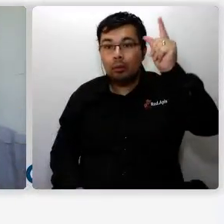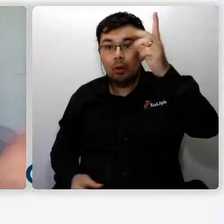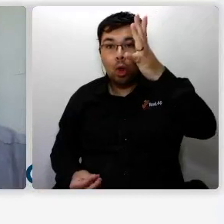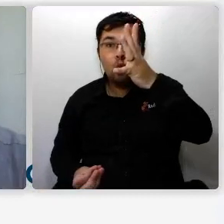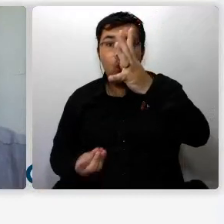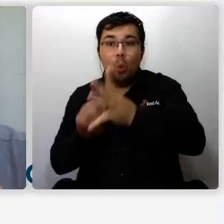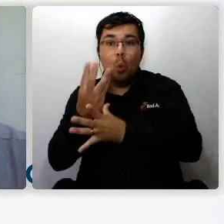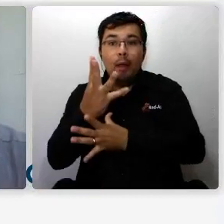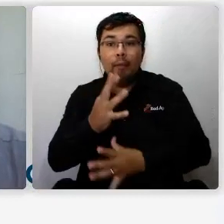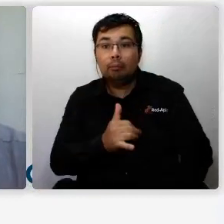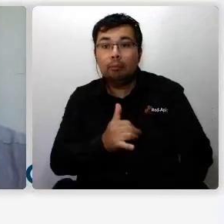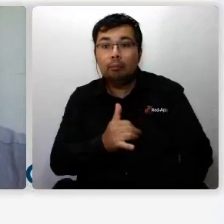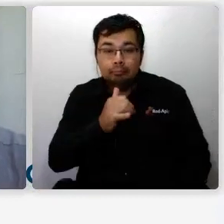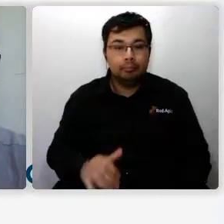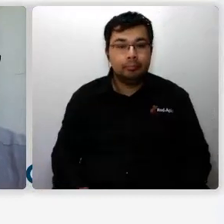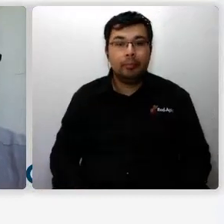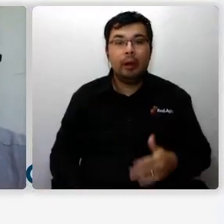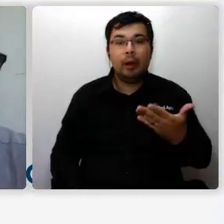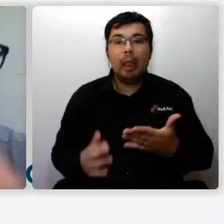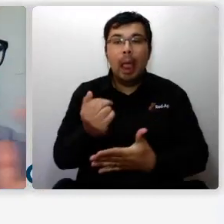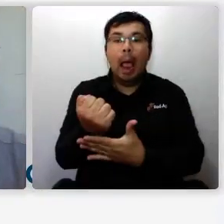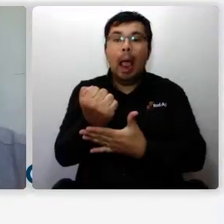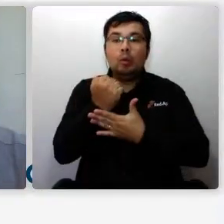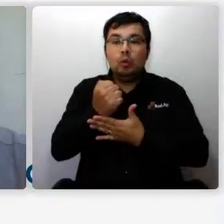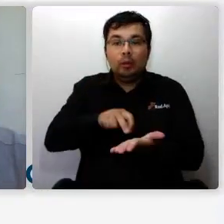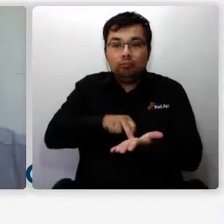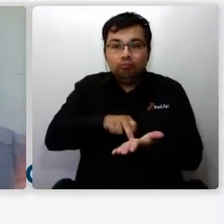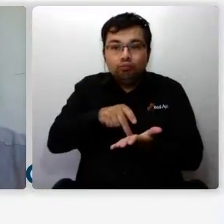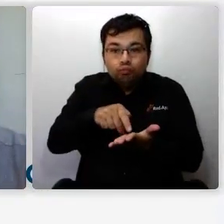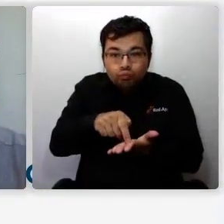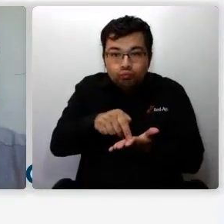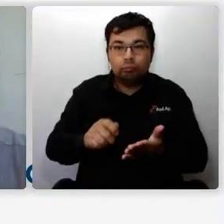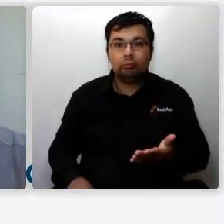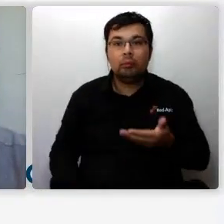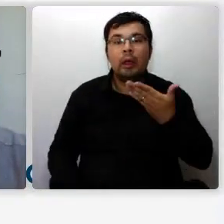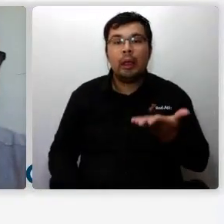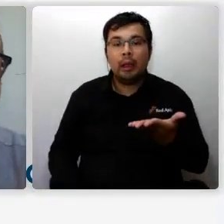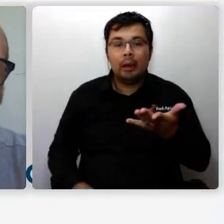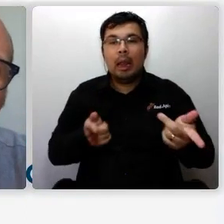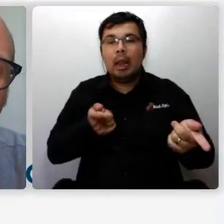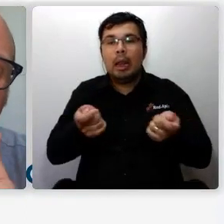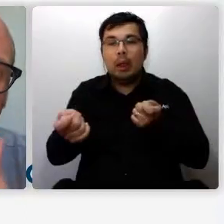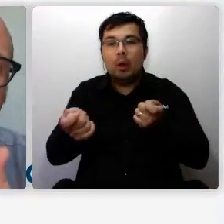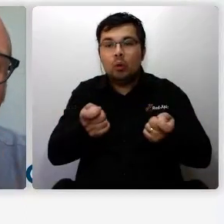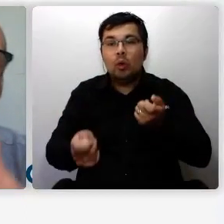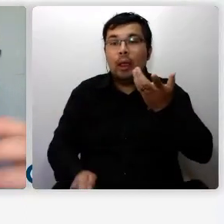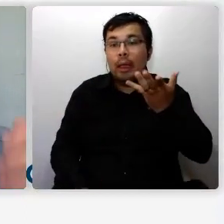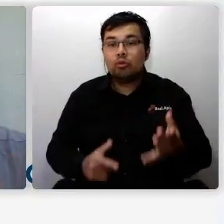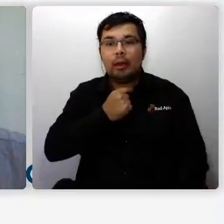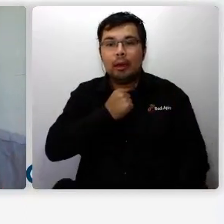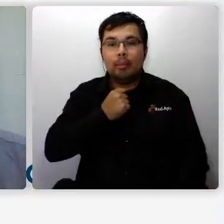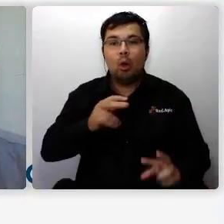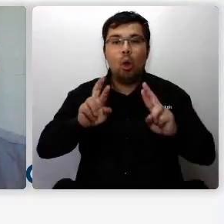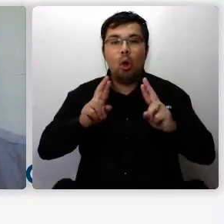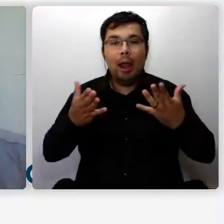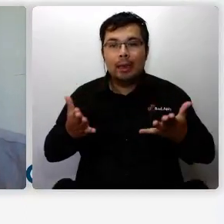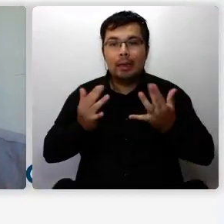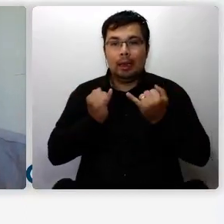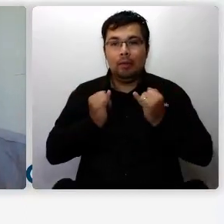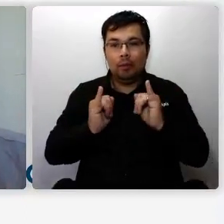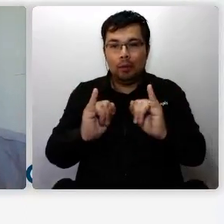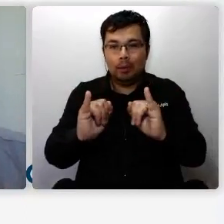permitan a lo mejor dar ese pasito en nuestros negocios. Es lo que humildemente pretendemos y ojalá esa información también pueda